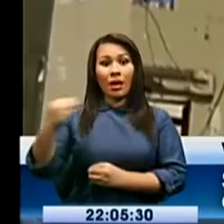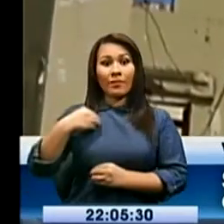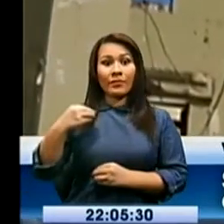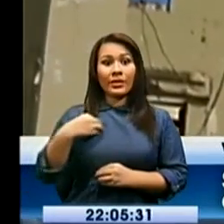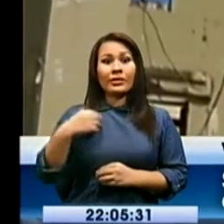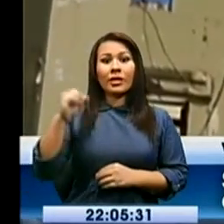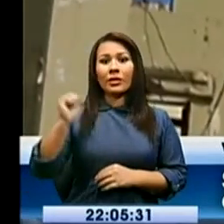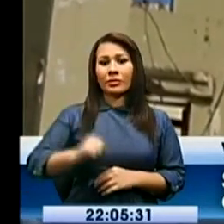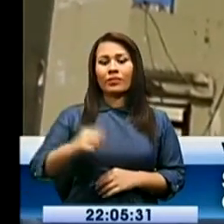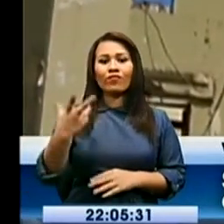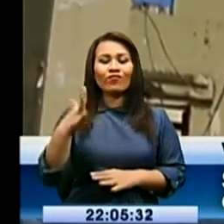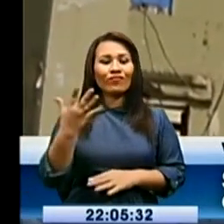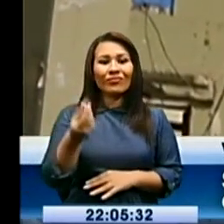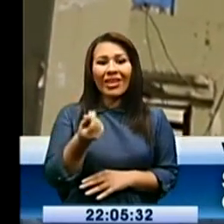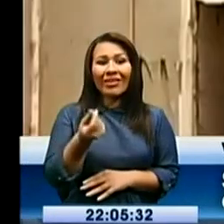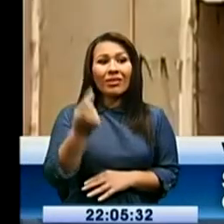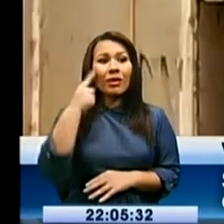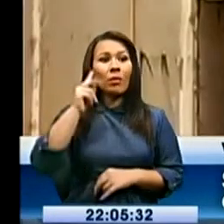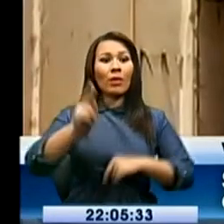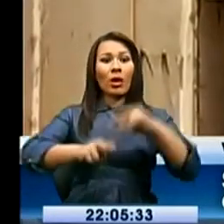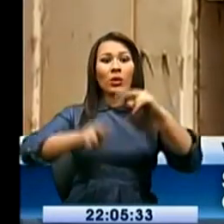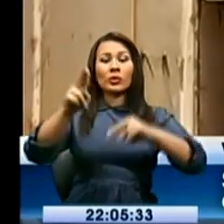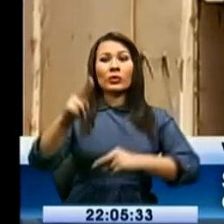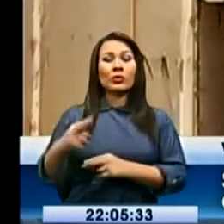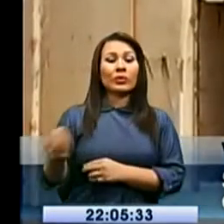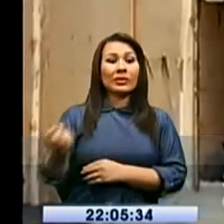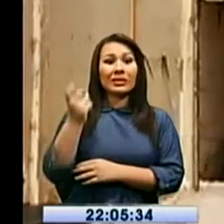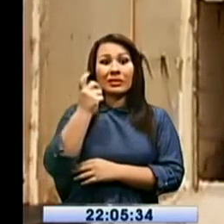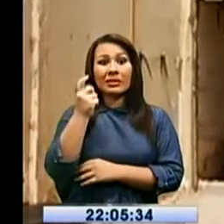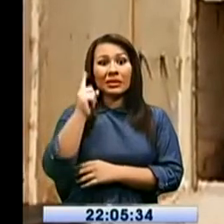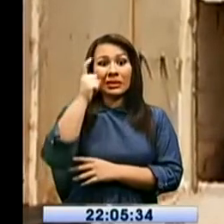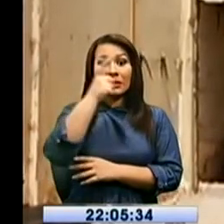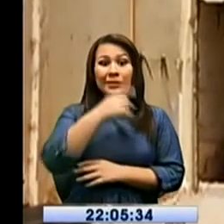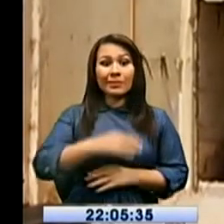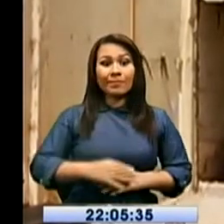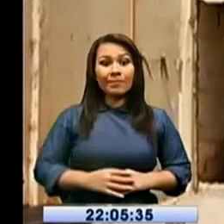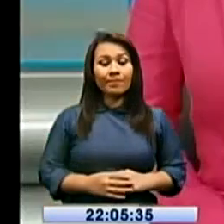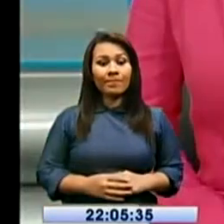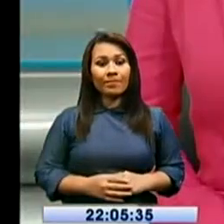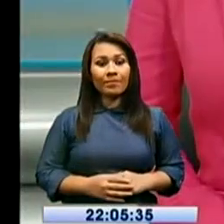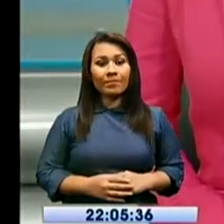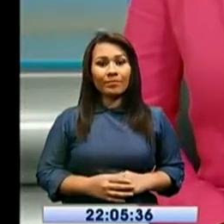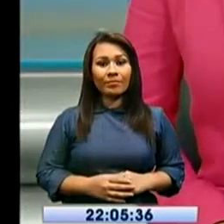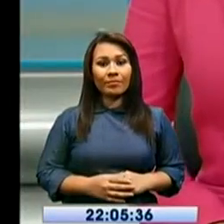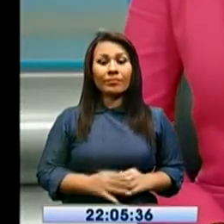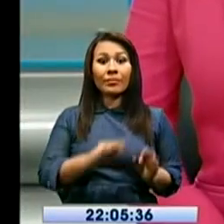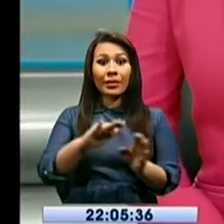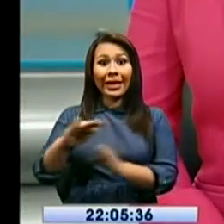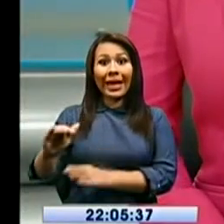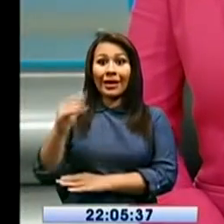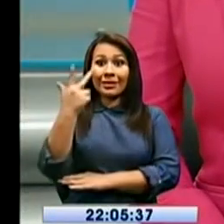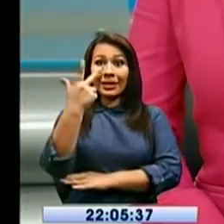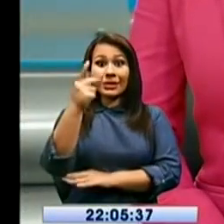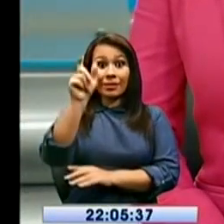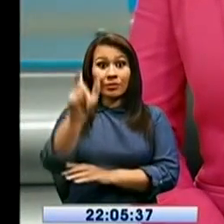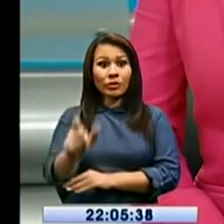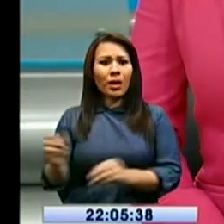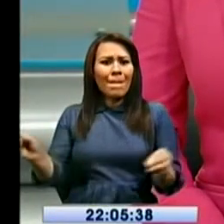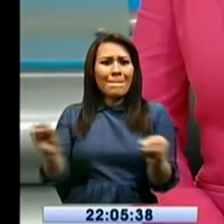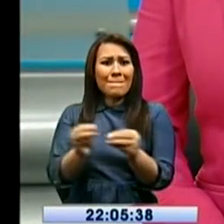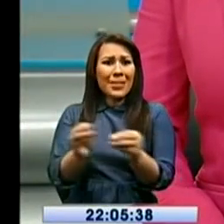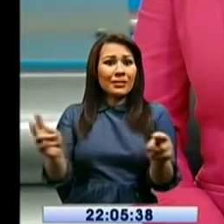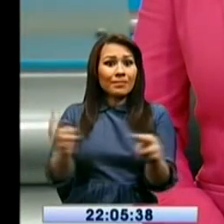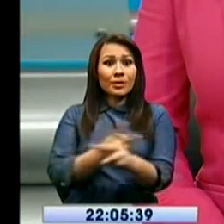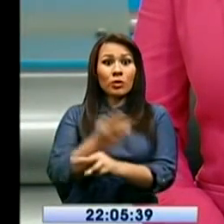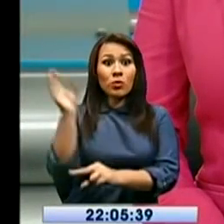el capital para reconstruir, informó Enrique Muñoz. El tercer más buscado de la provincia